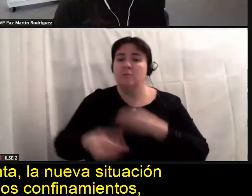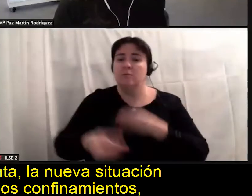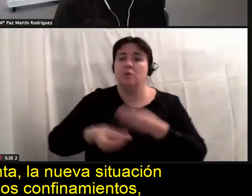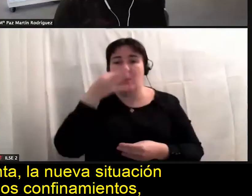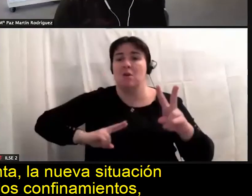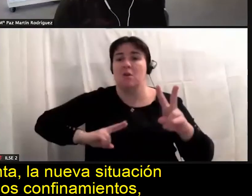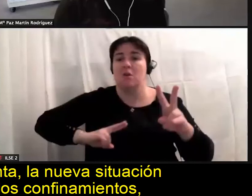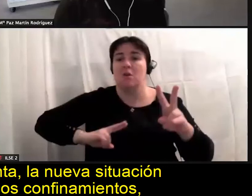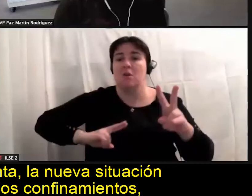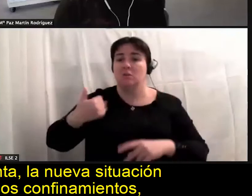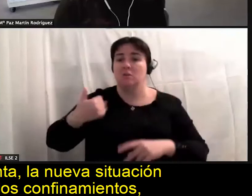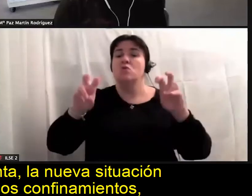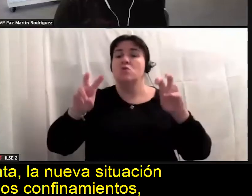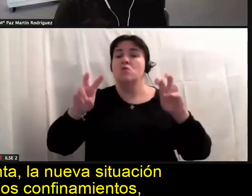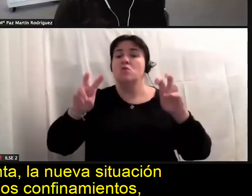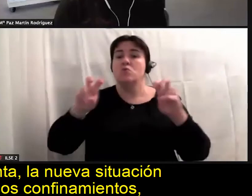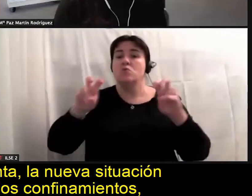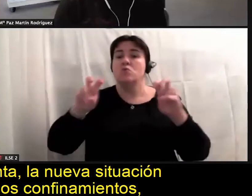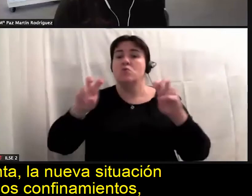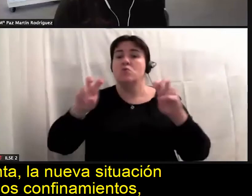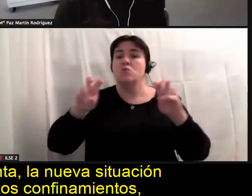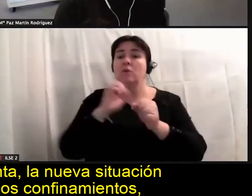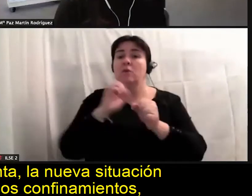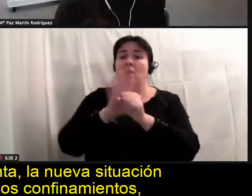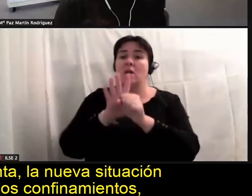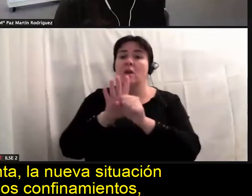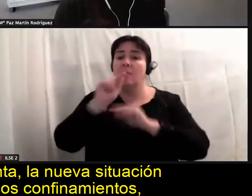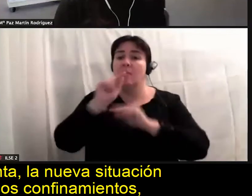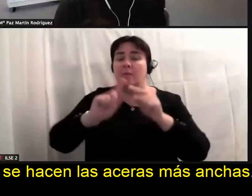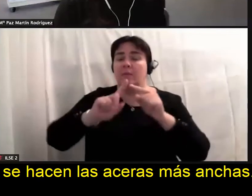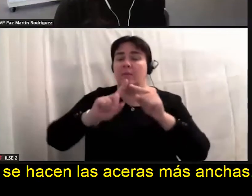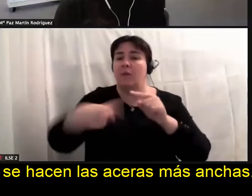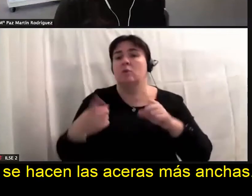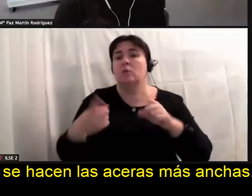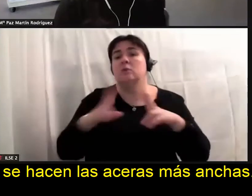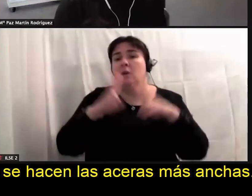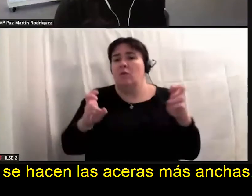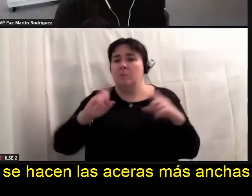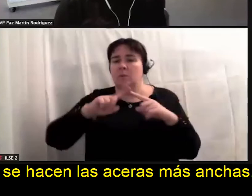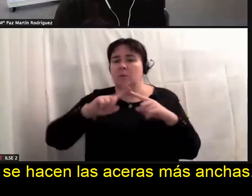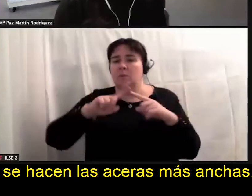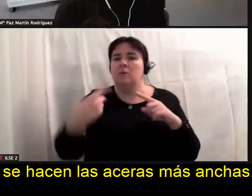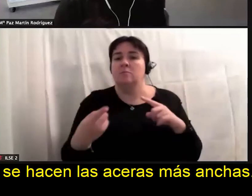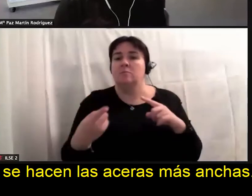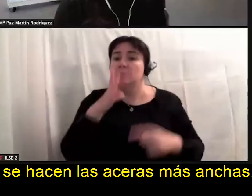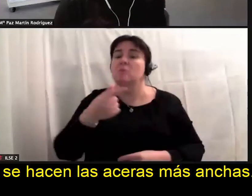situación tras la pandemia, tras los confinamientos que hemos tenido, ¿no? Me hacía gracia cuando comentabas lo